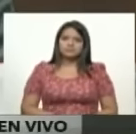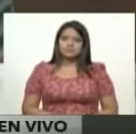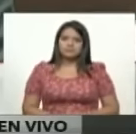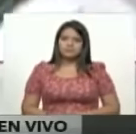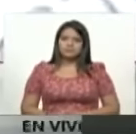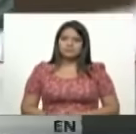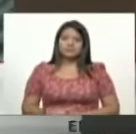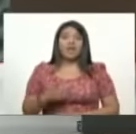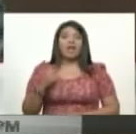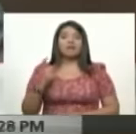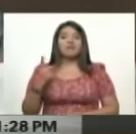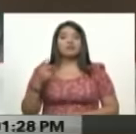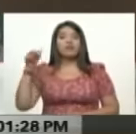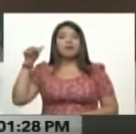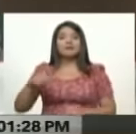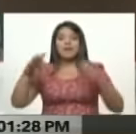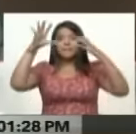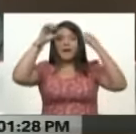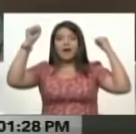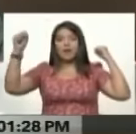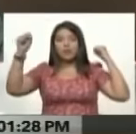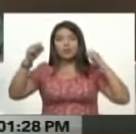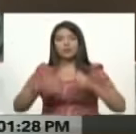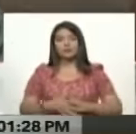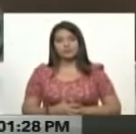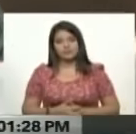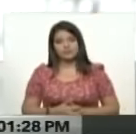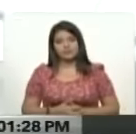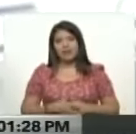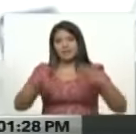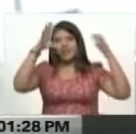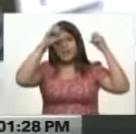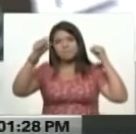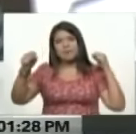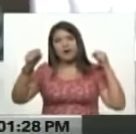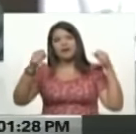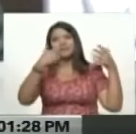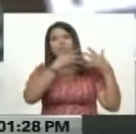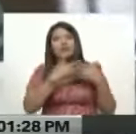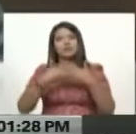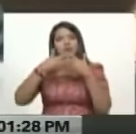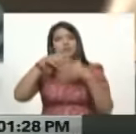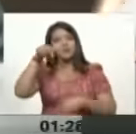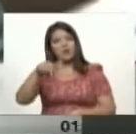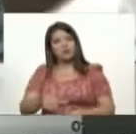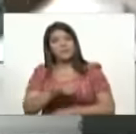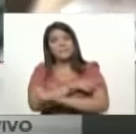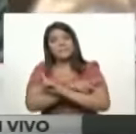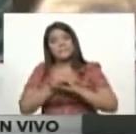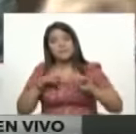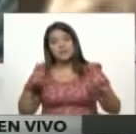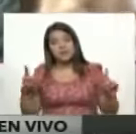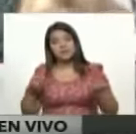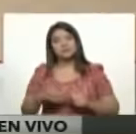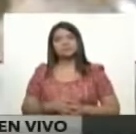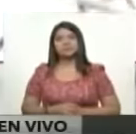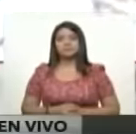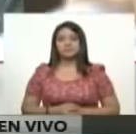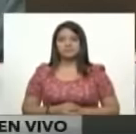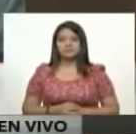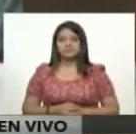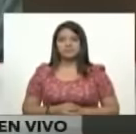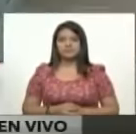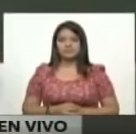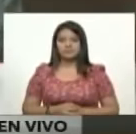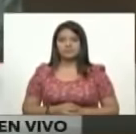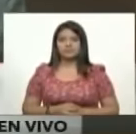Faltó ver al embajador de la embajada americana aquí. Pero definitivamente